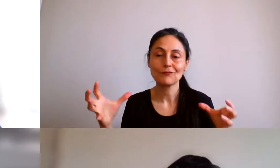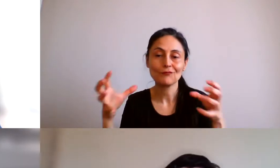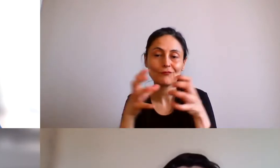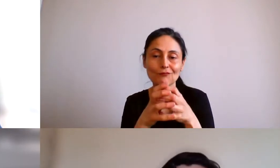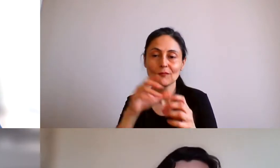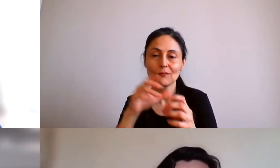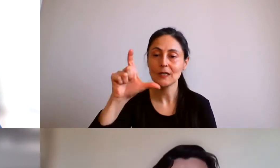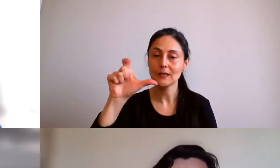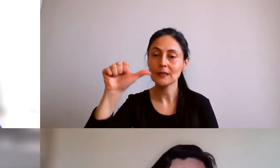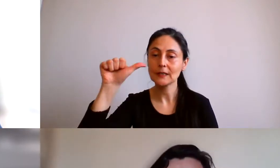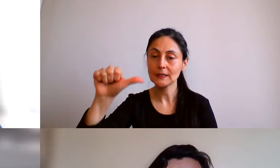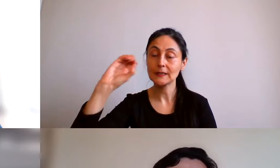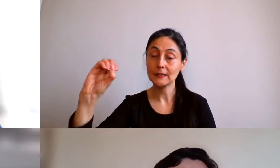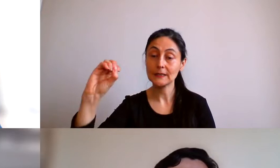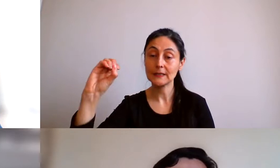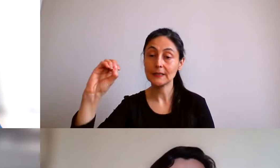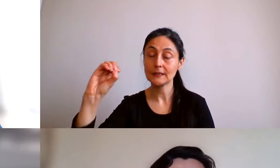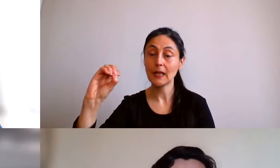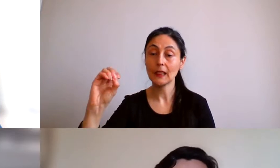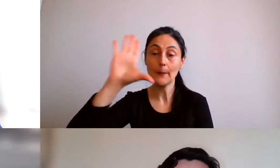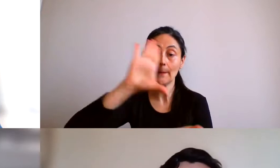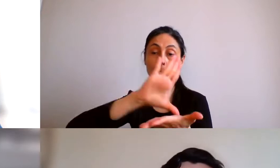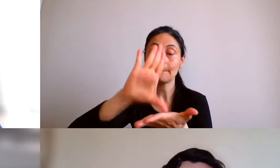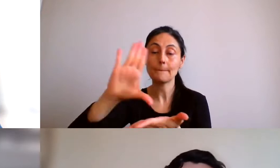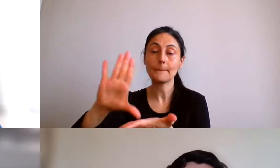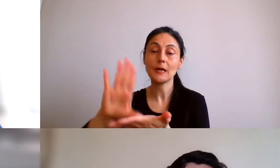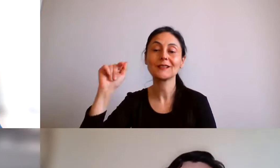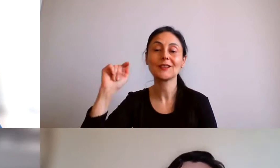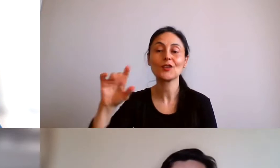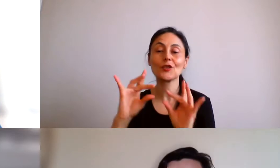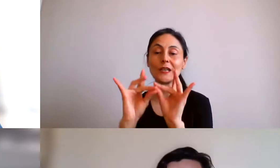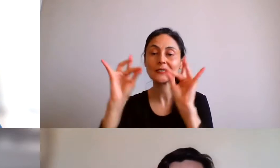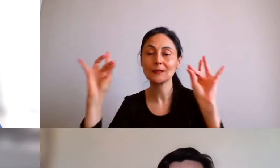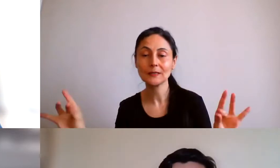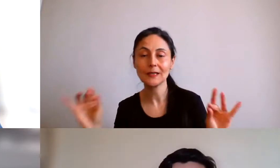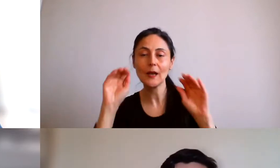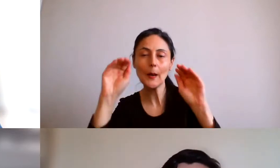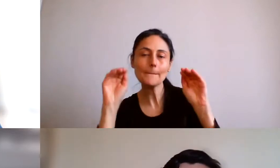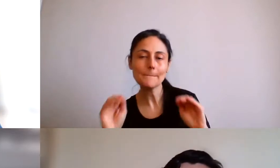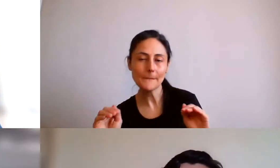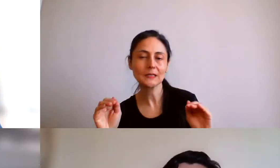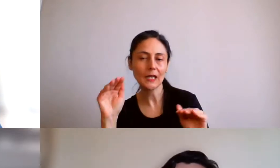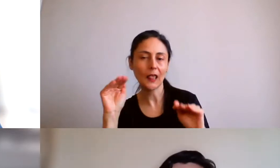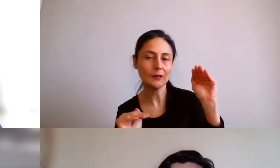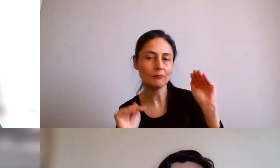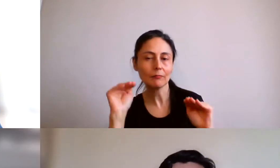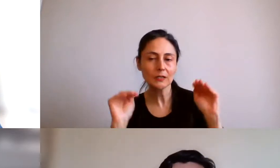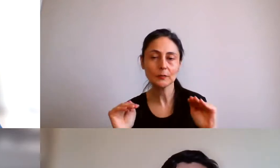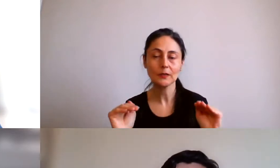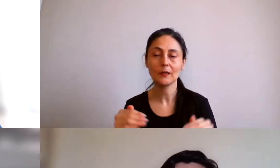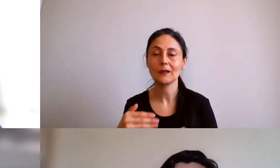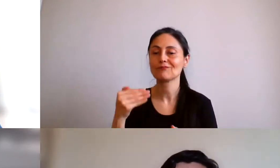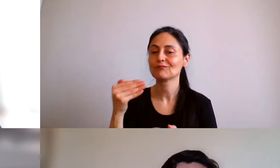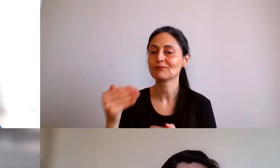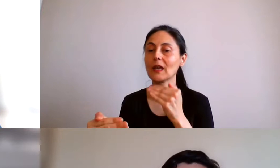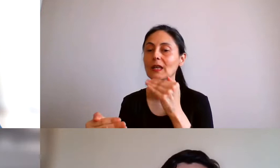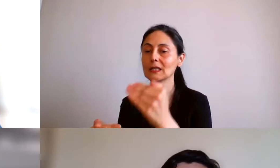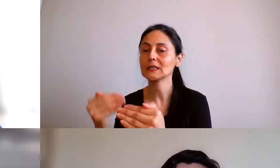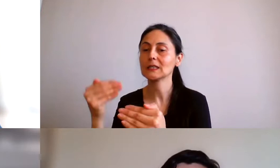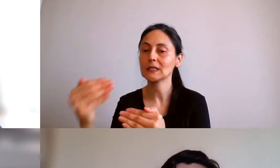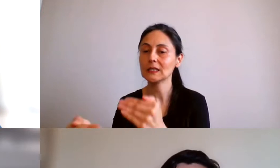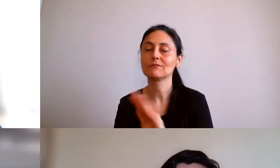tenemos tecnólogos médicos con dicha denominación o una similar. Por lo tanto, tenemos que seguir haciéndolo presente.